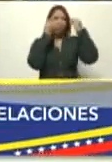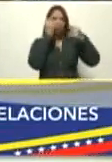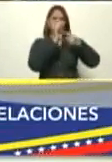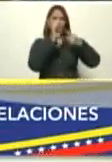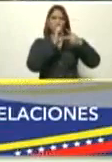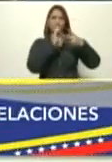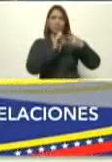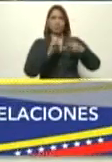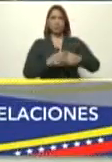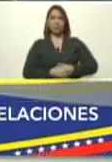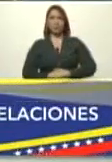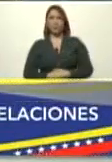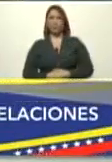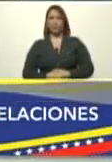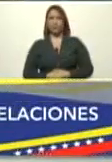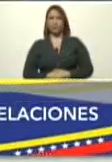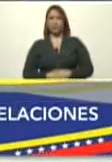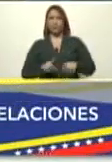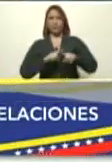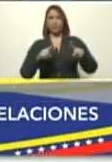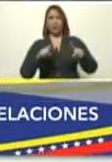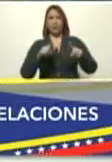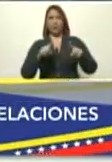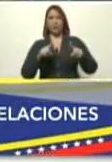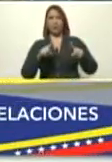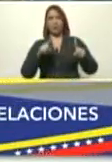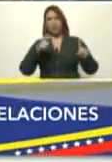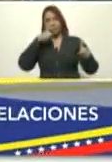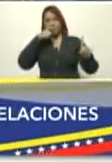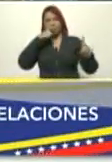estratégica para rodear,